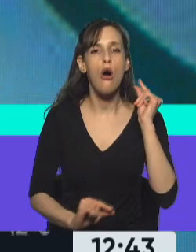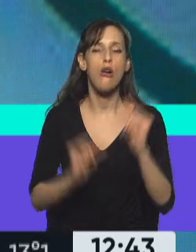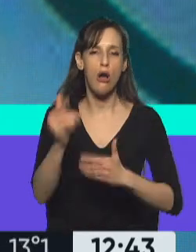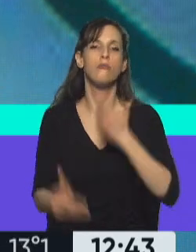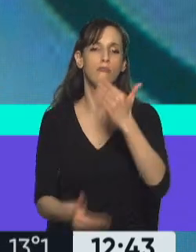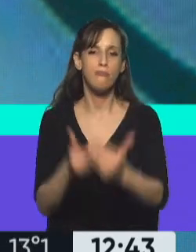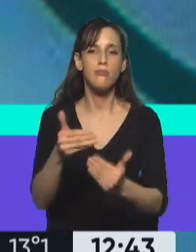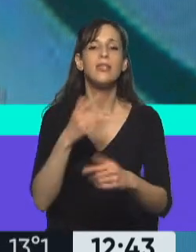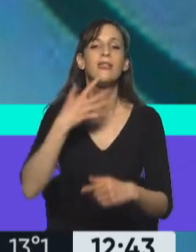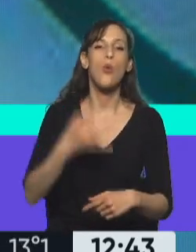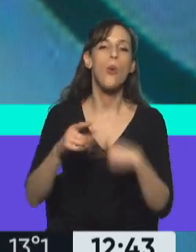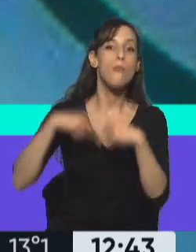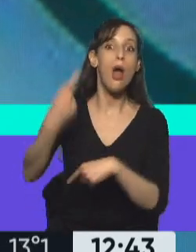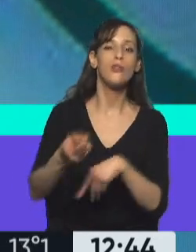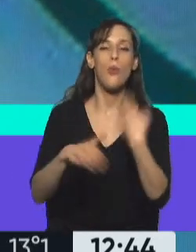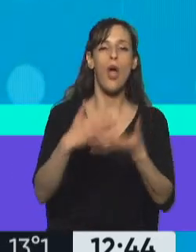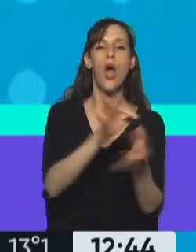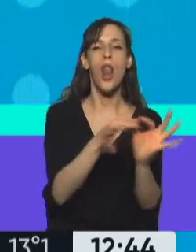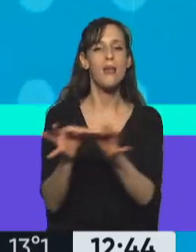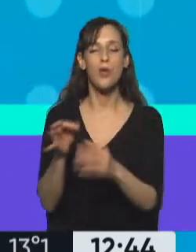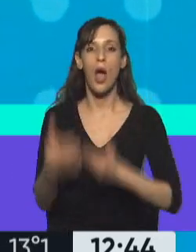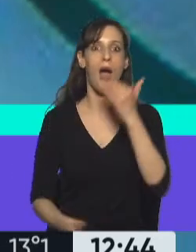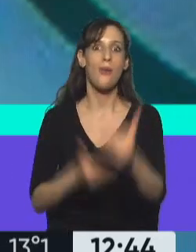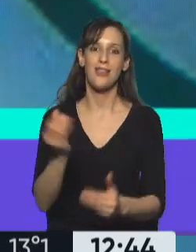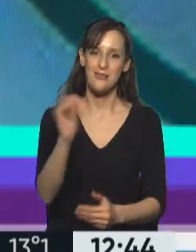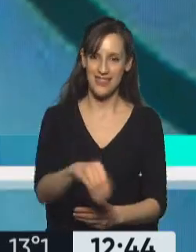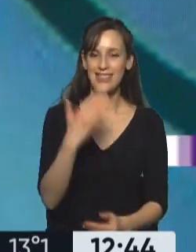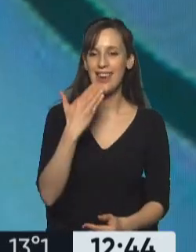los próximos Juegos Olímpicos habrá otros avances en ese sentido. Absolutamente. Gracias, Juli. A vos, Vero.